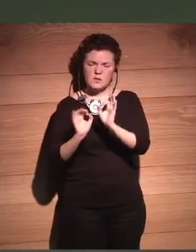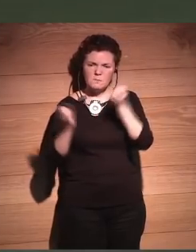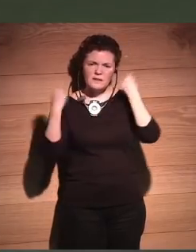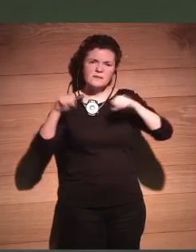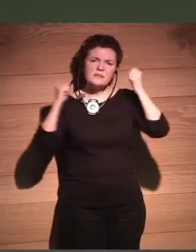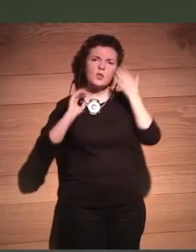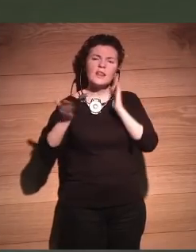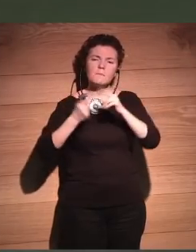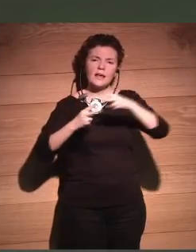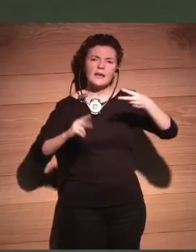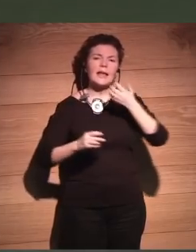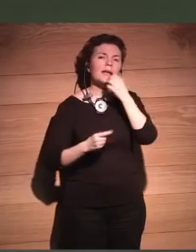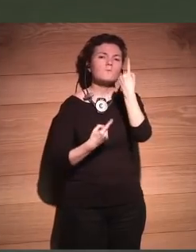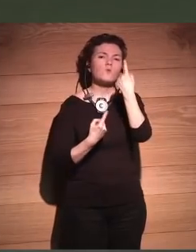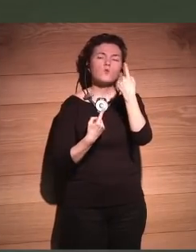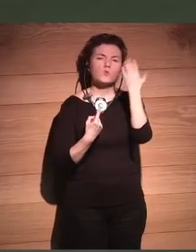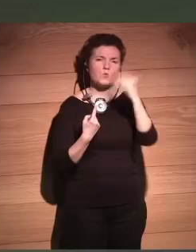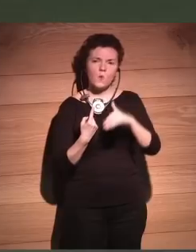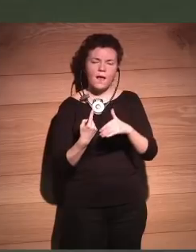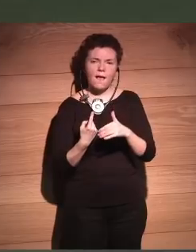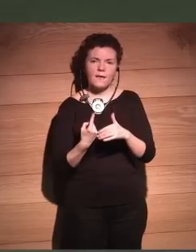terapias génicas. No hay solamente un ejemplo